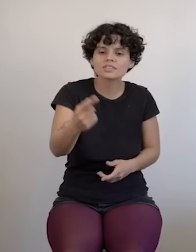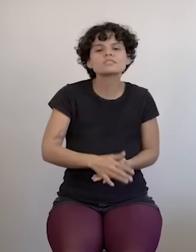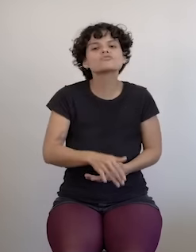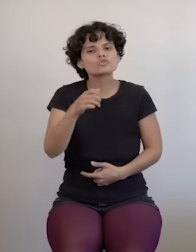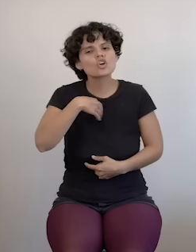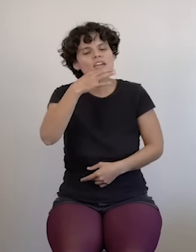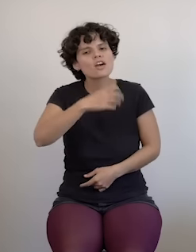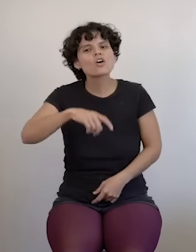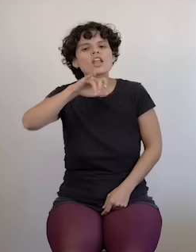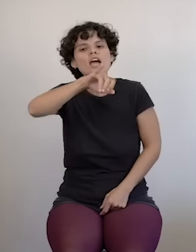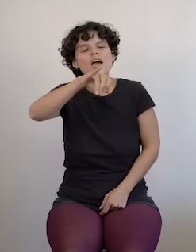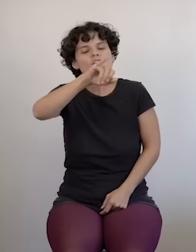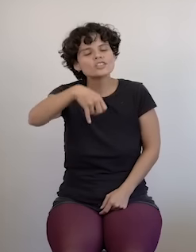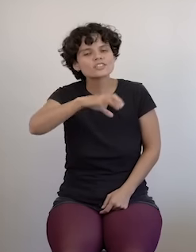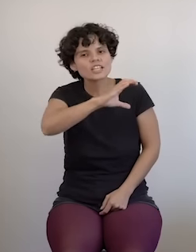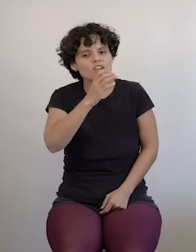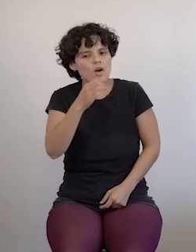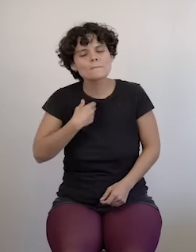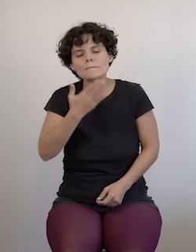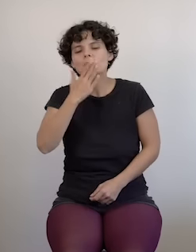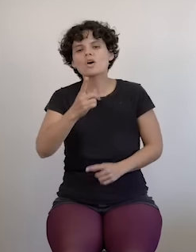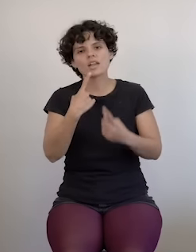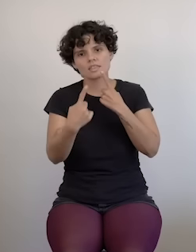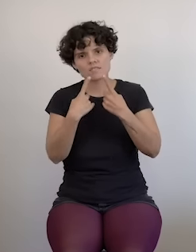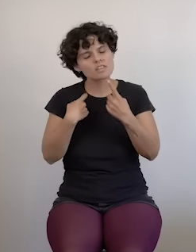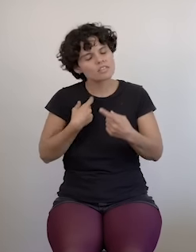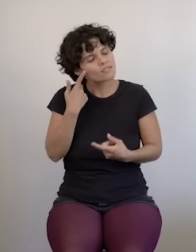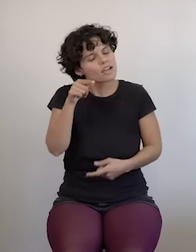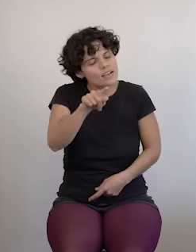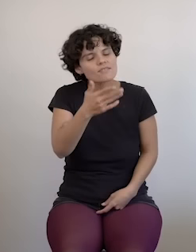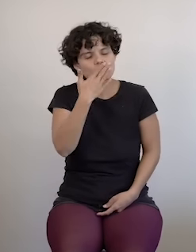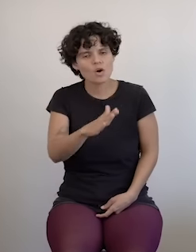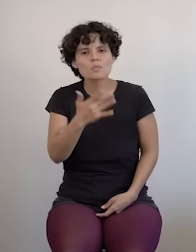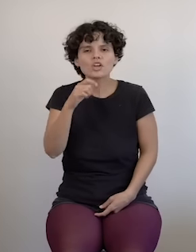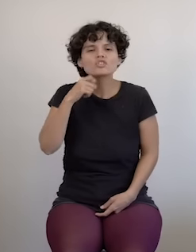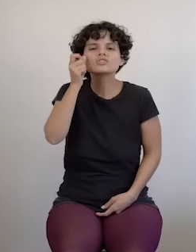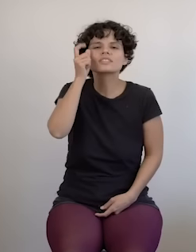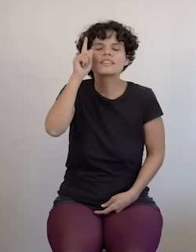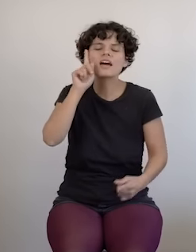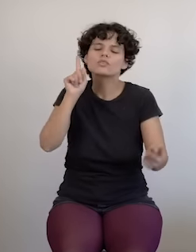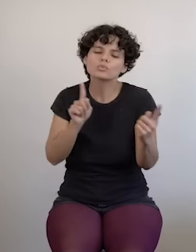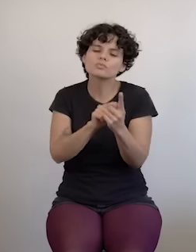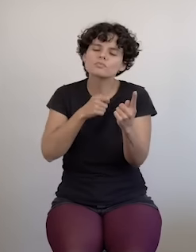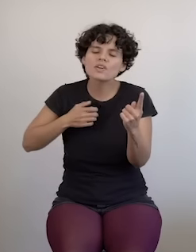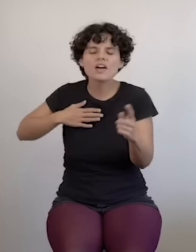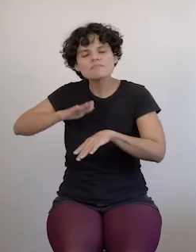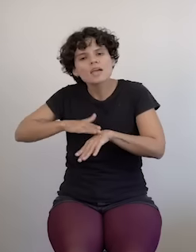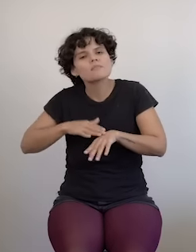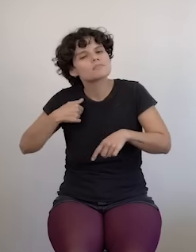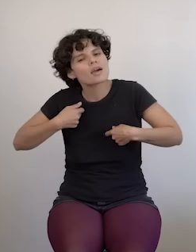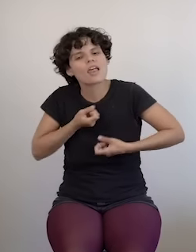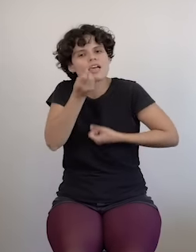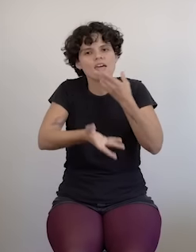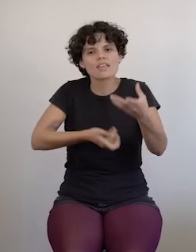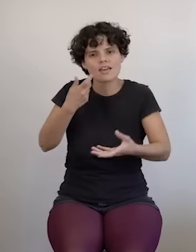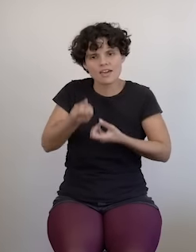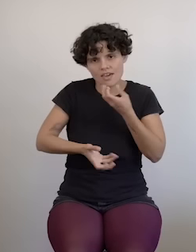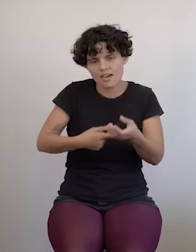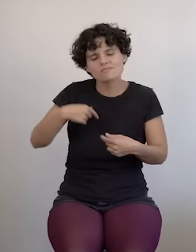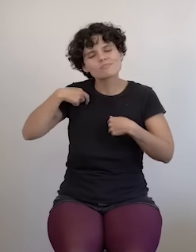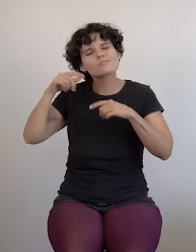con el Julio voy a dar mi mejor entrevista, hermano, porque sé que me voy a dejar hablar, ¿cachai? que yo hablo por toda la gente que está en